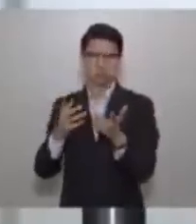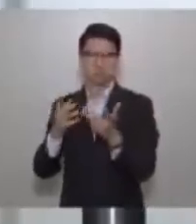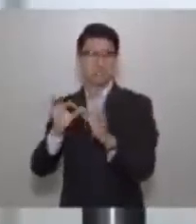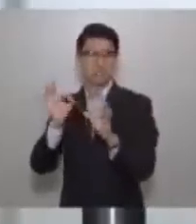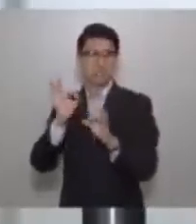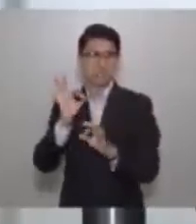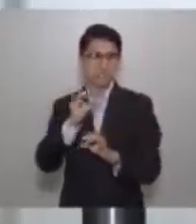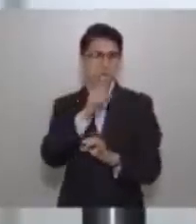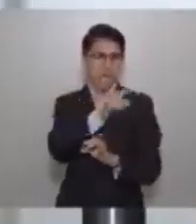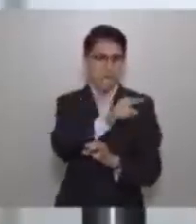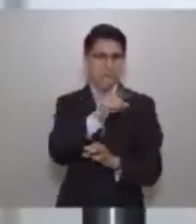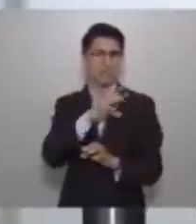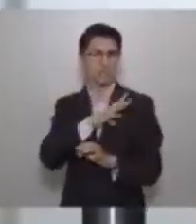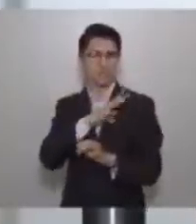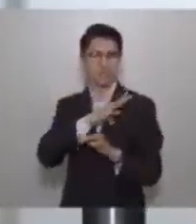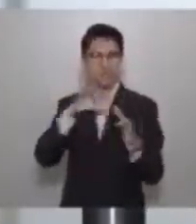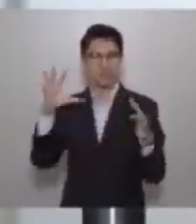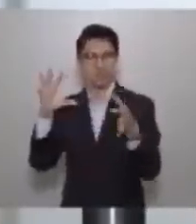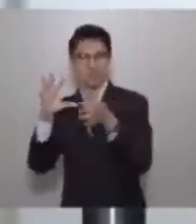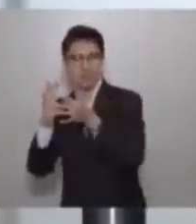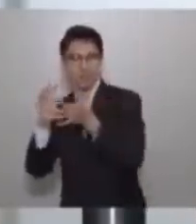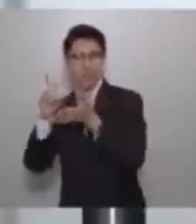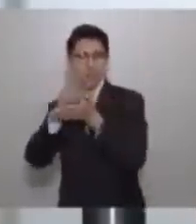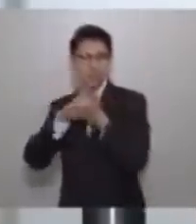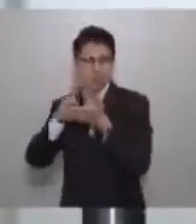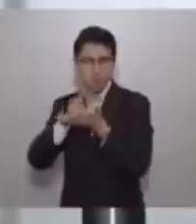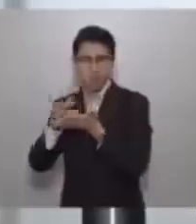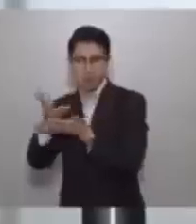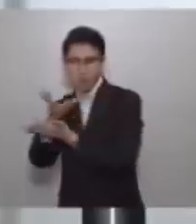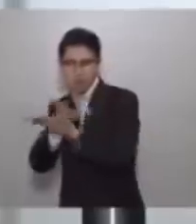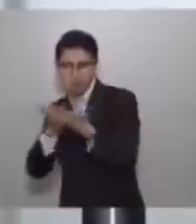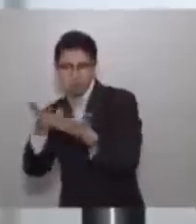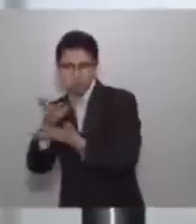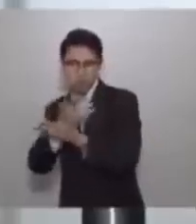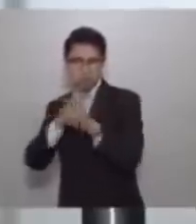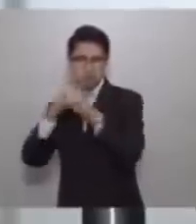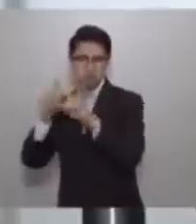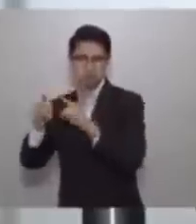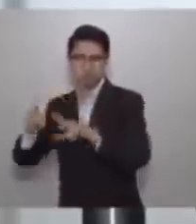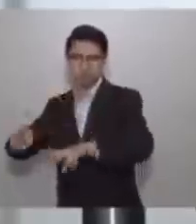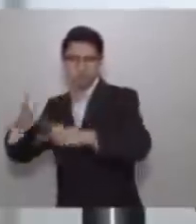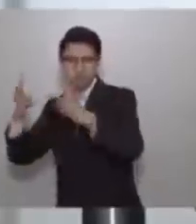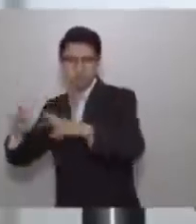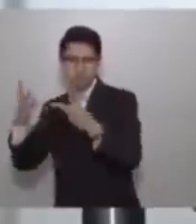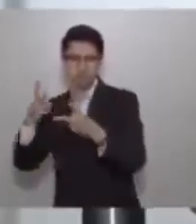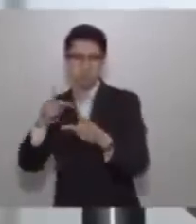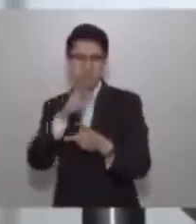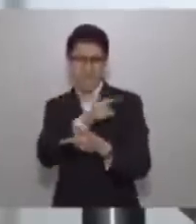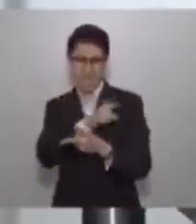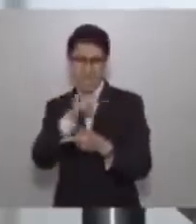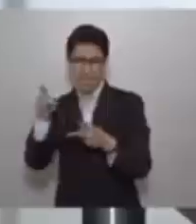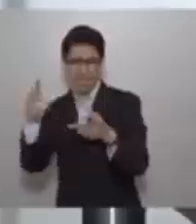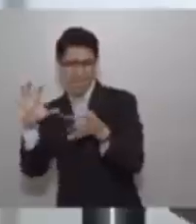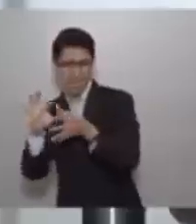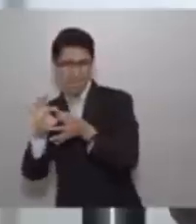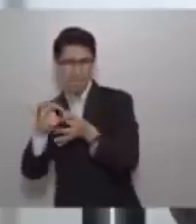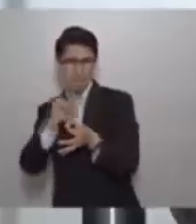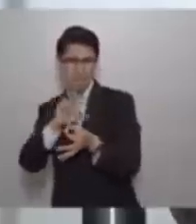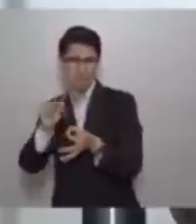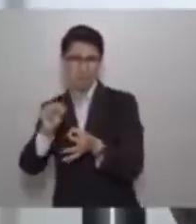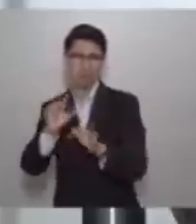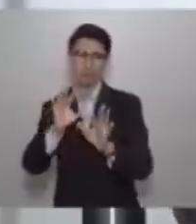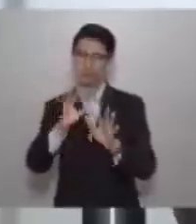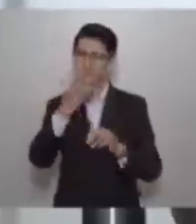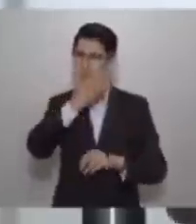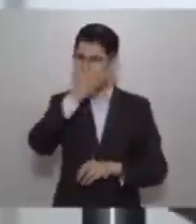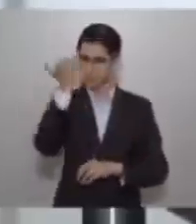delincuencial de otro de los mismos. En efecto, es un tema que es de interés para las investigaciones, no solamente